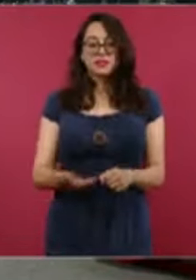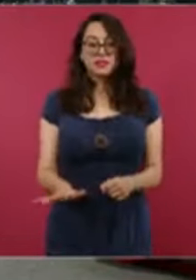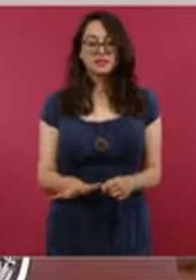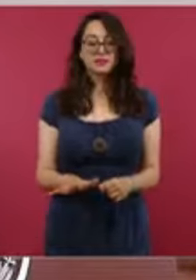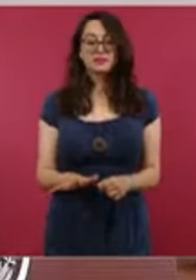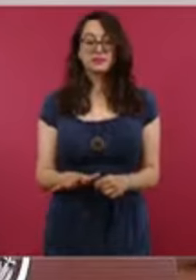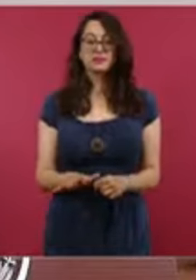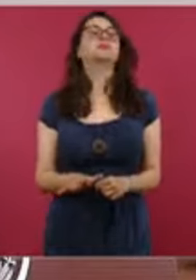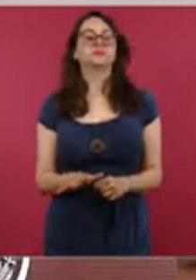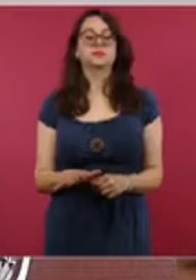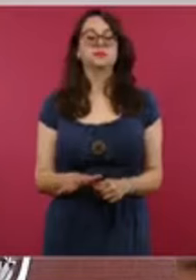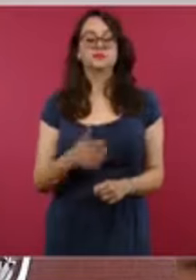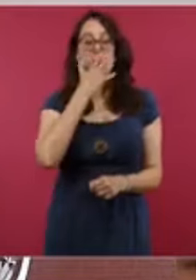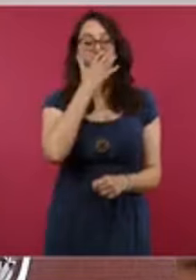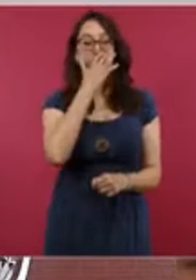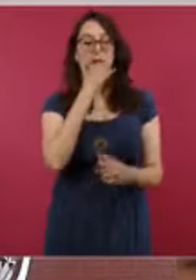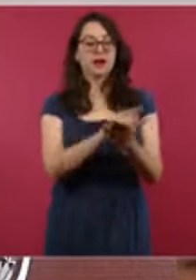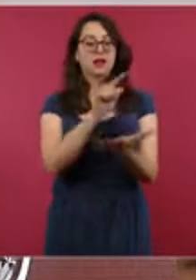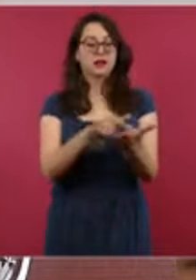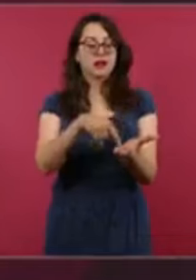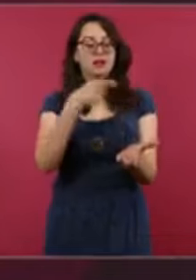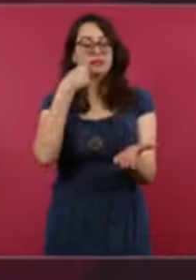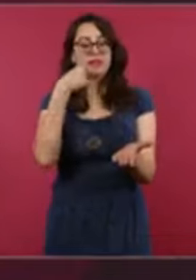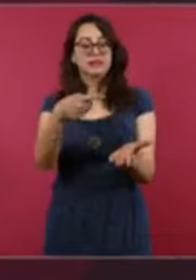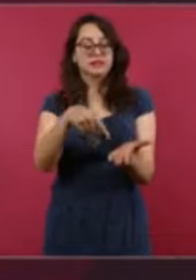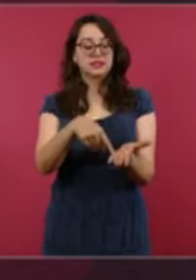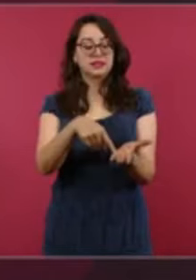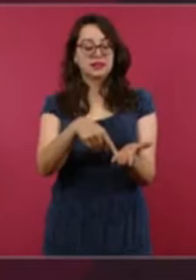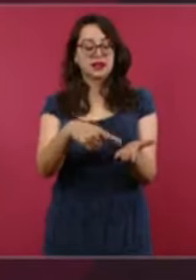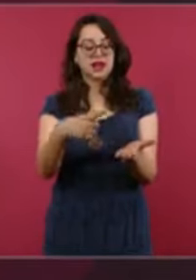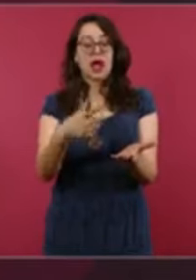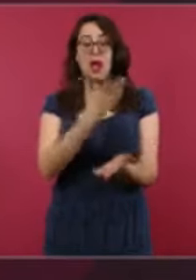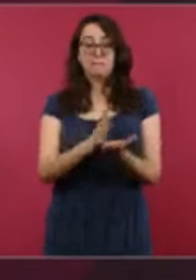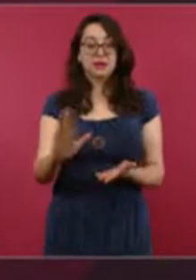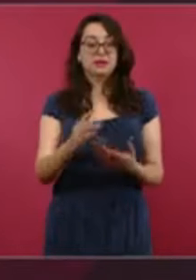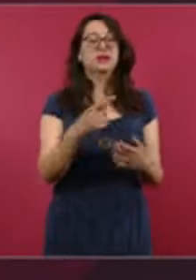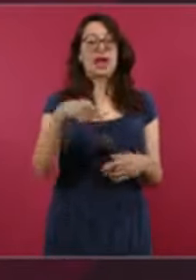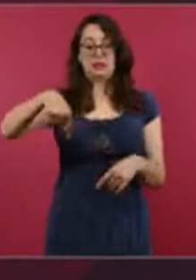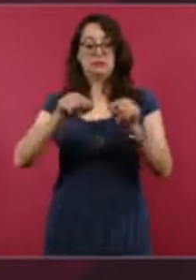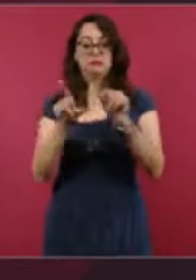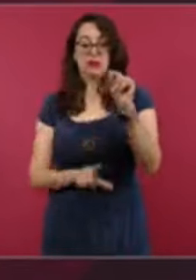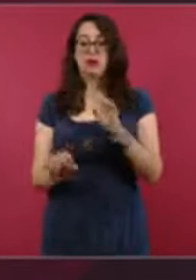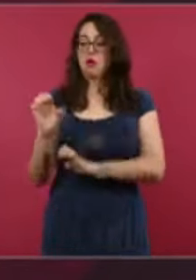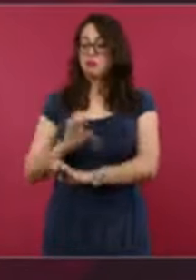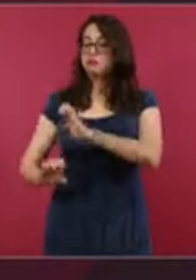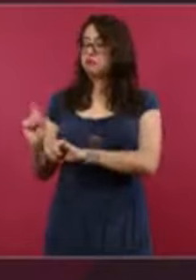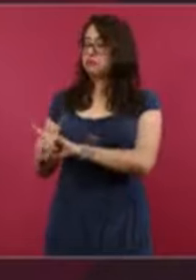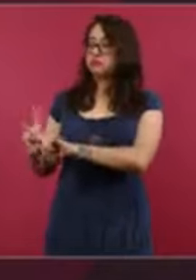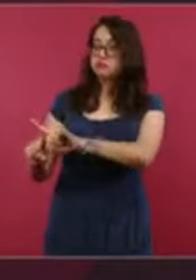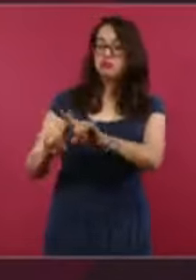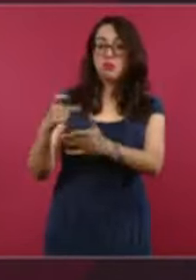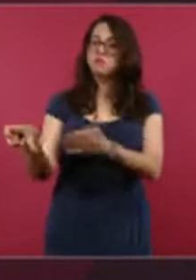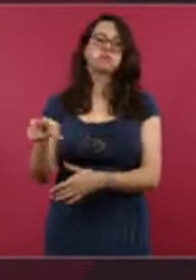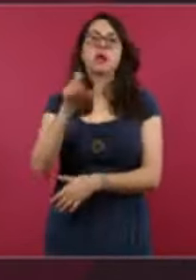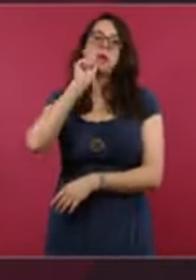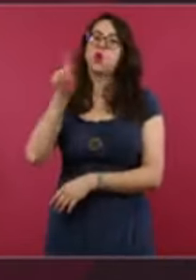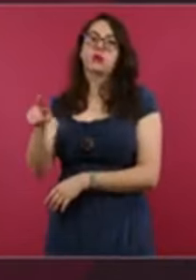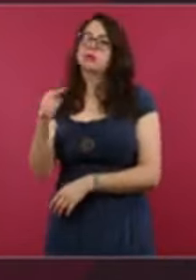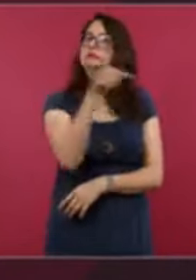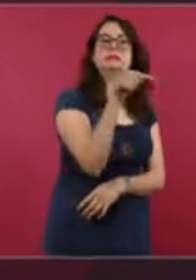de manera especial, con dedicatoria, que solo vendieran los medicamentos estas empresas que se fueron desarrollando al